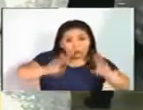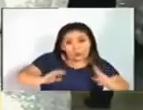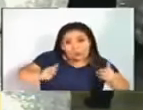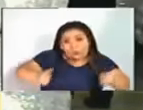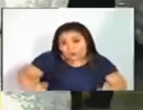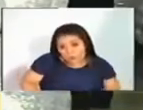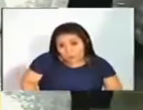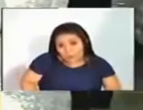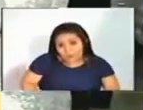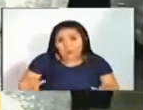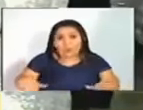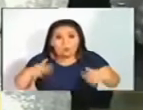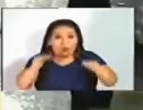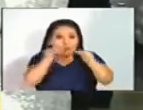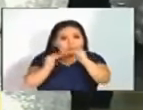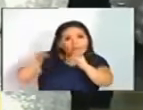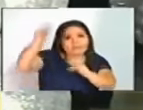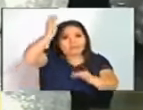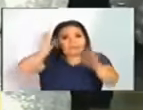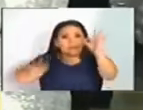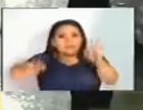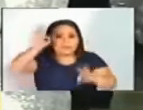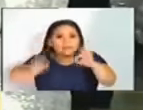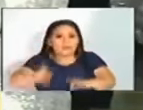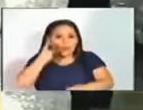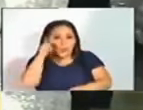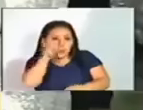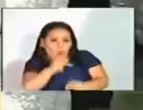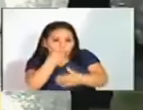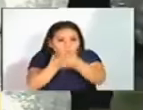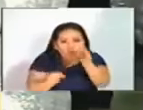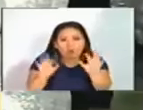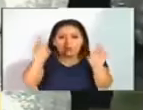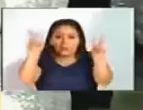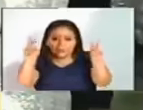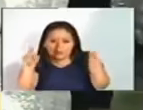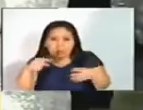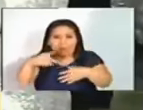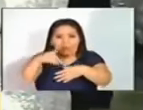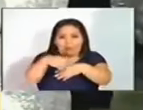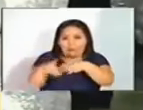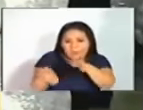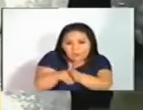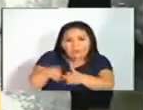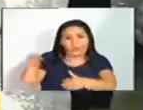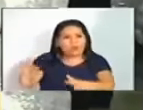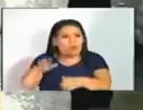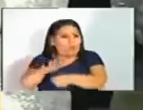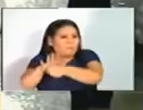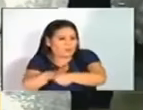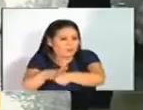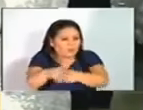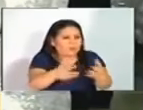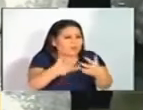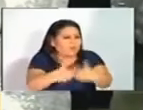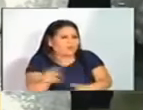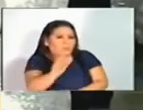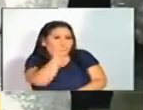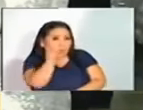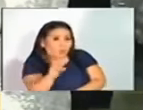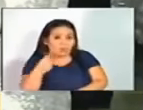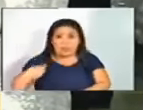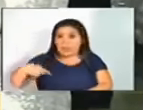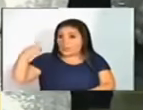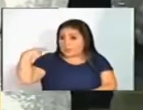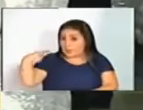ante el fallo de la sala, ante la coyuntura en la asamblea, la conjunción de partidos en asamblea y la presión de las empresas. Porque ayer